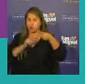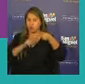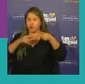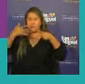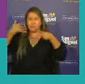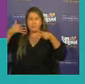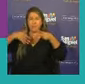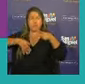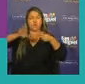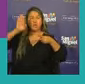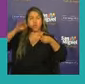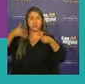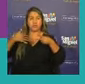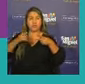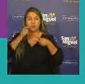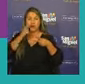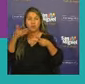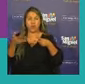que